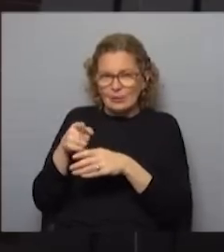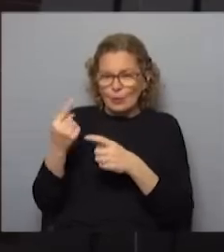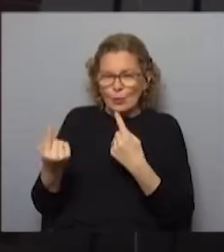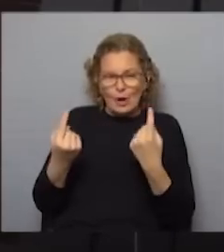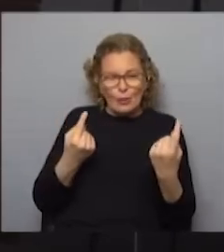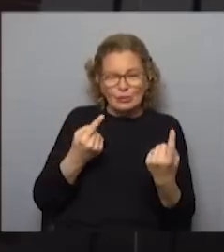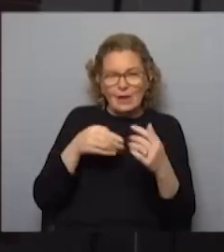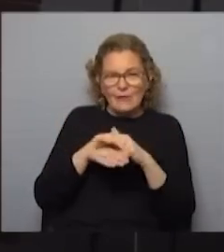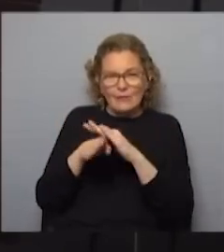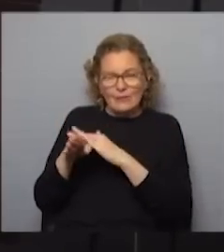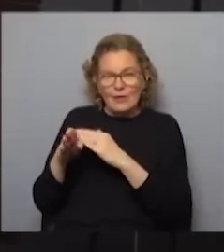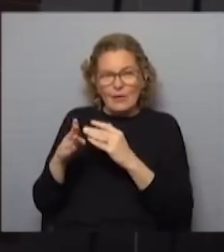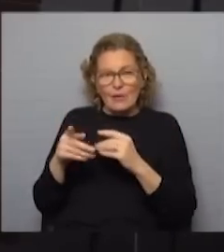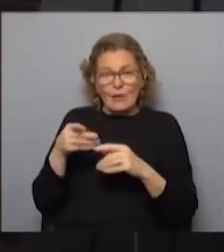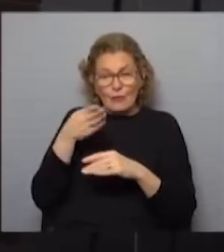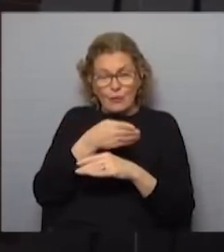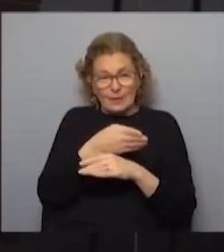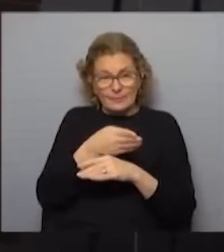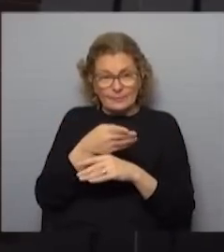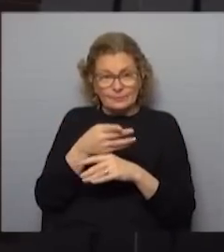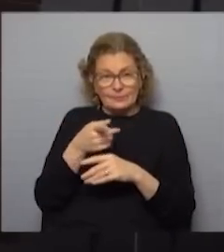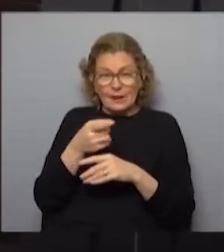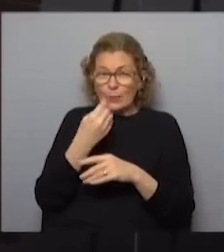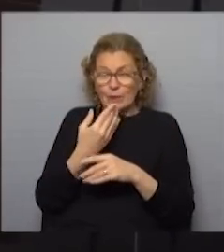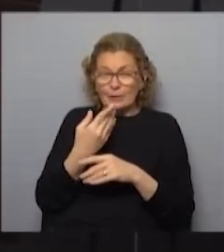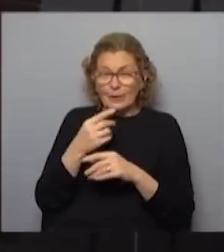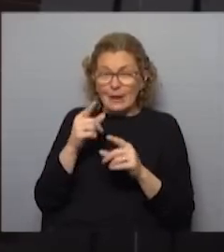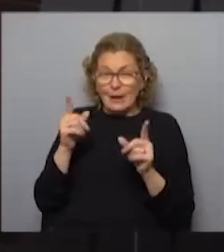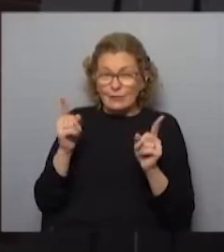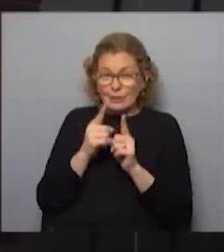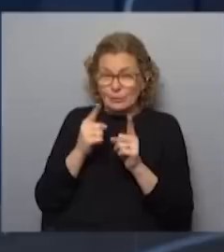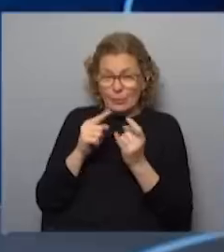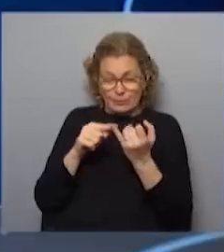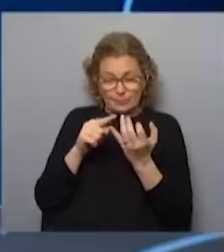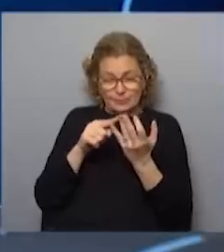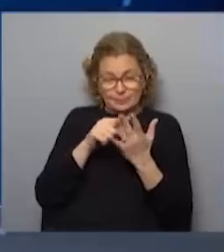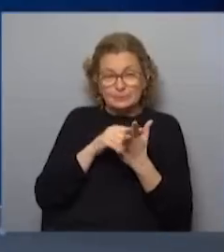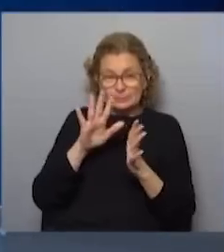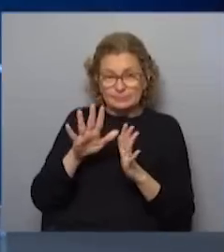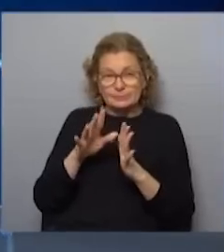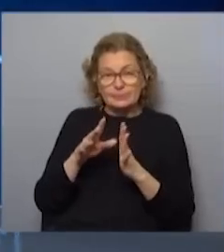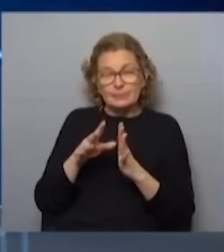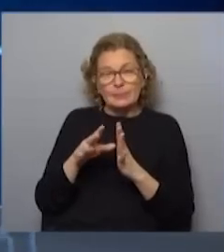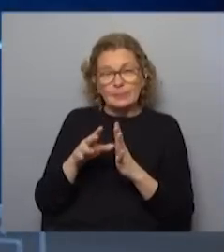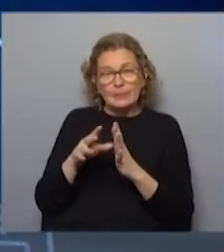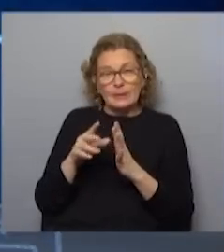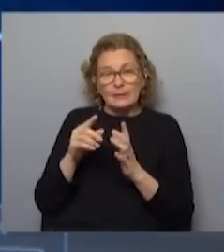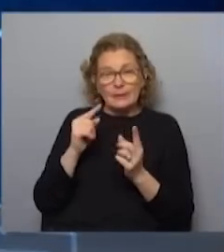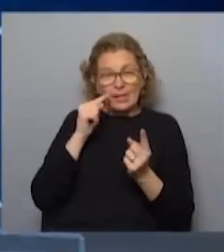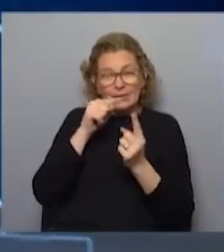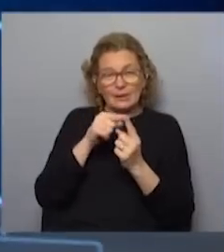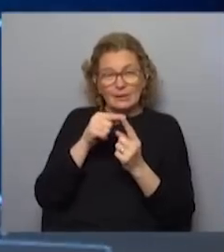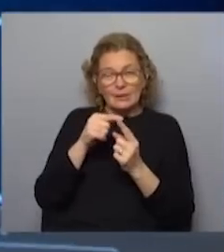una u otra manera participó directamente es bueno hacer la breve enumeración verdad directamente